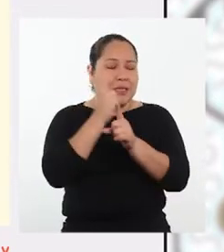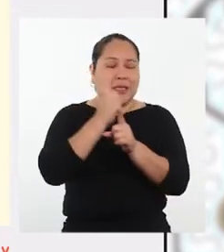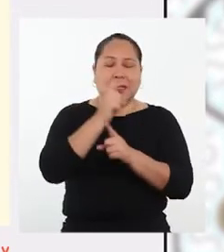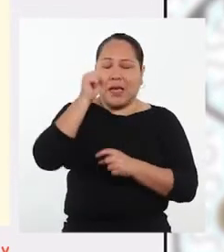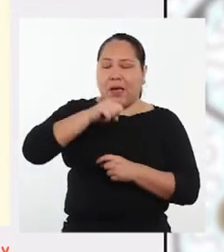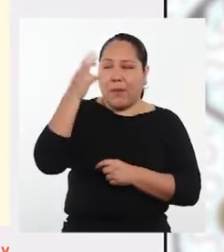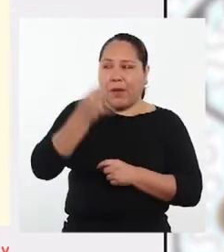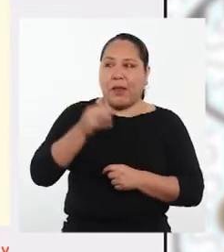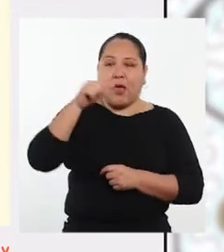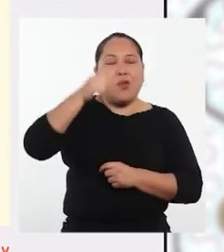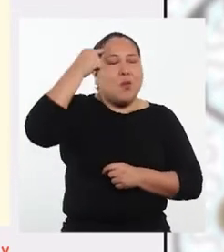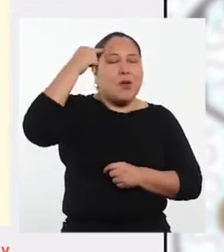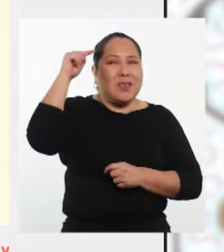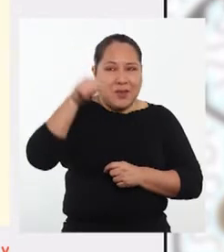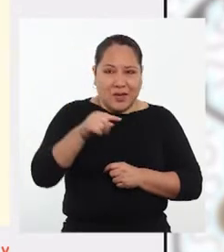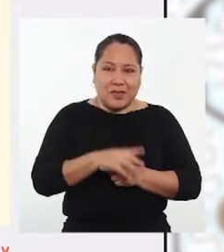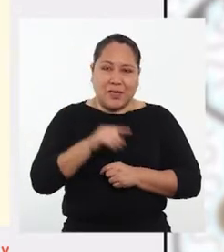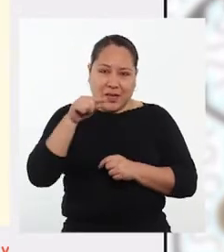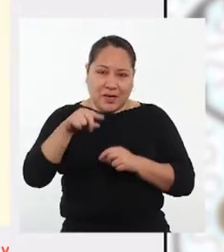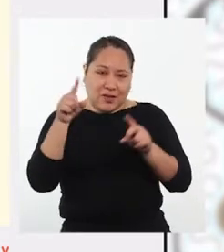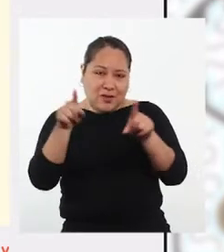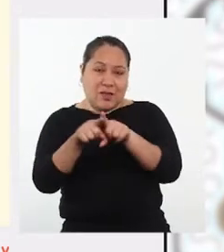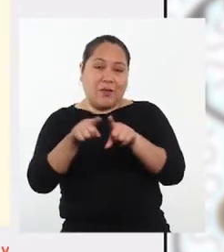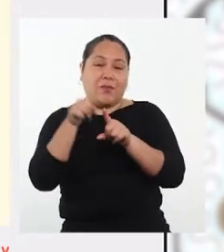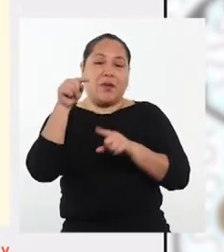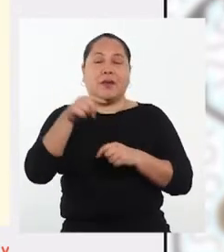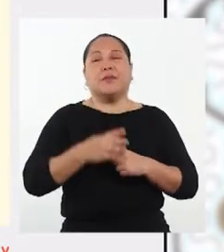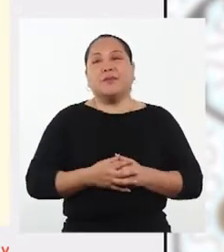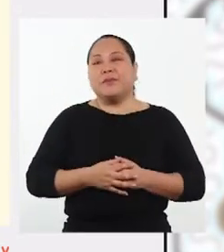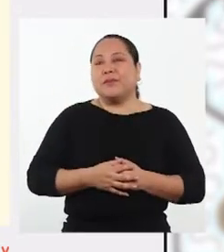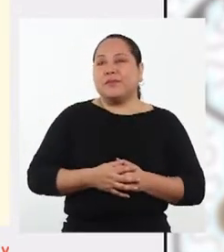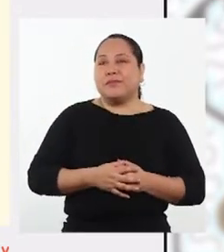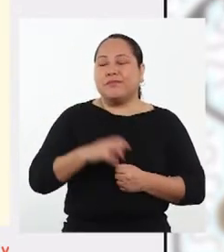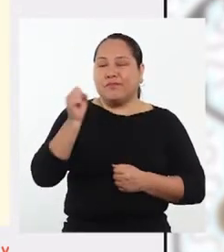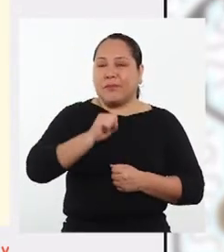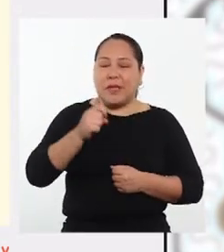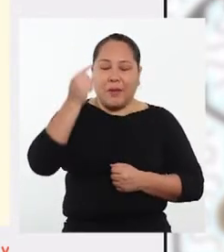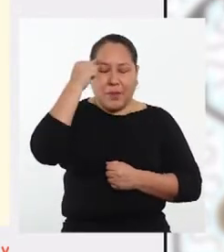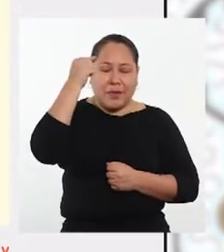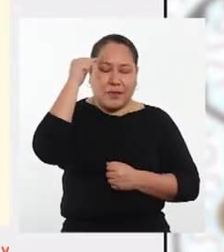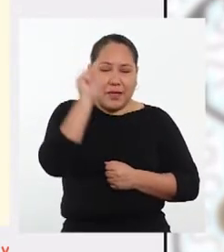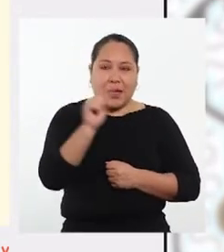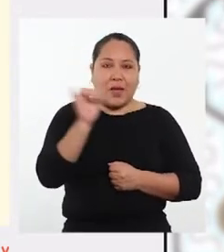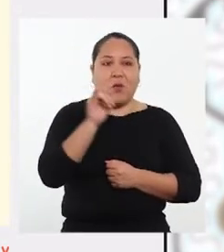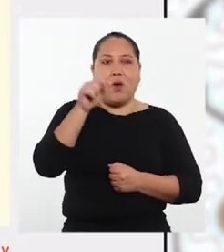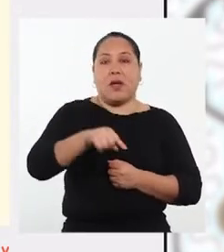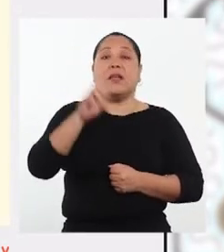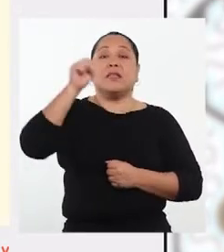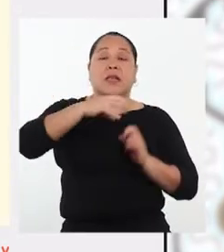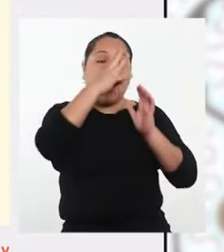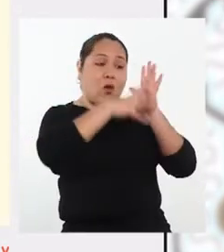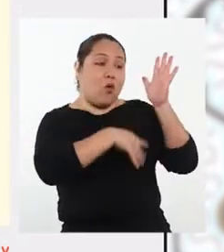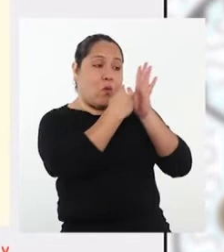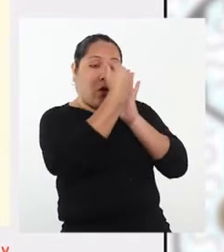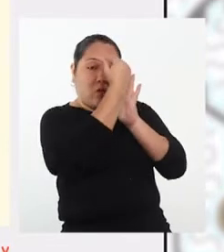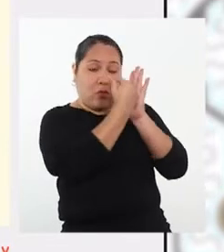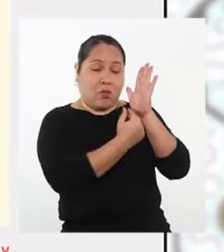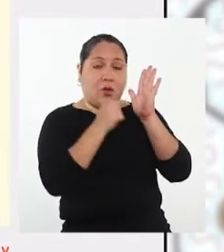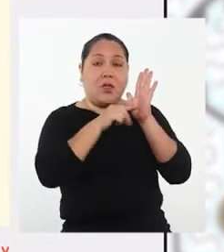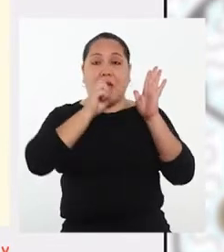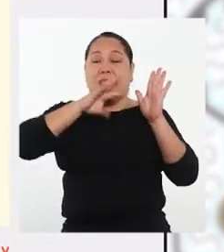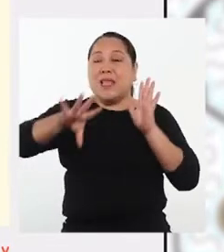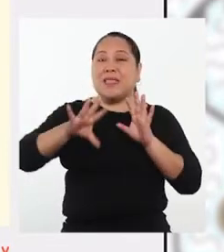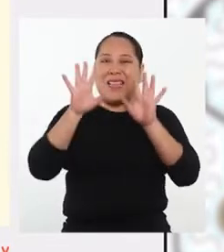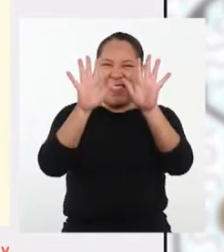tienes razón. Creo que es esa también. Y tienen razón en pensar así. Si bien el cuadro habla sobre los